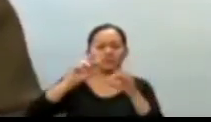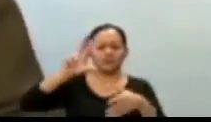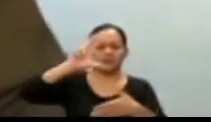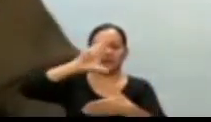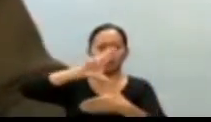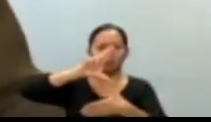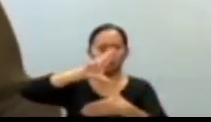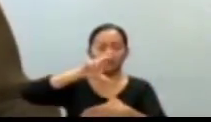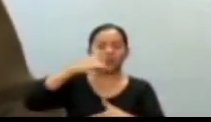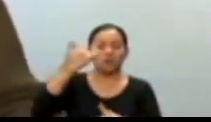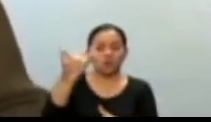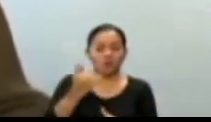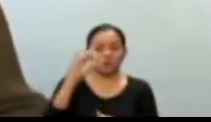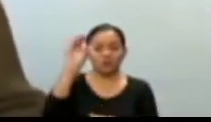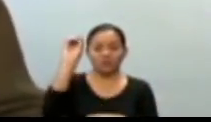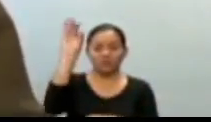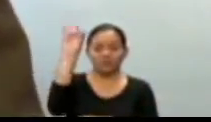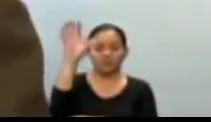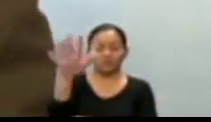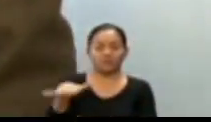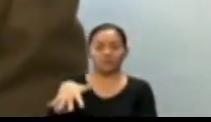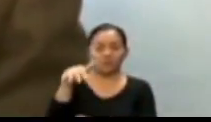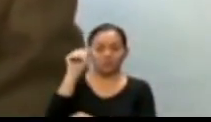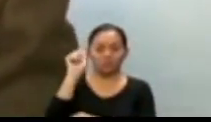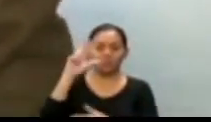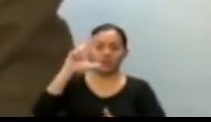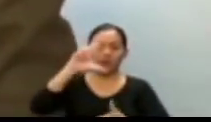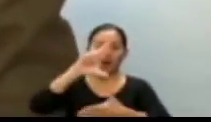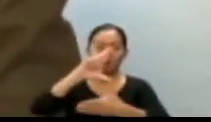Paulo, es el hecho de que el ELAP